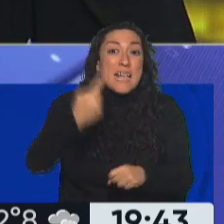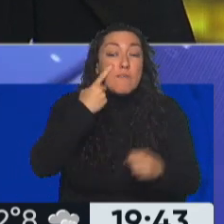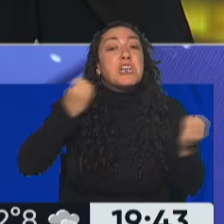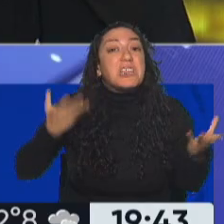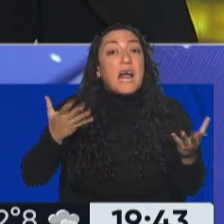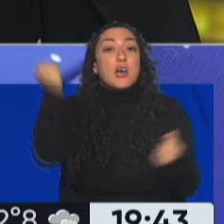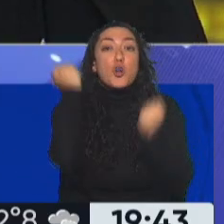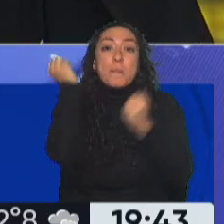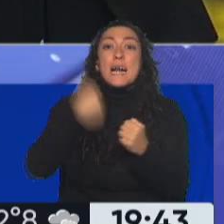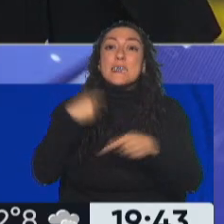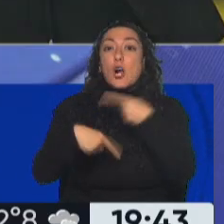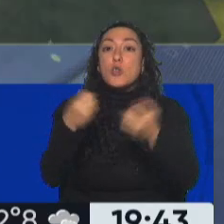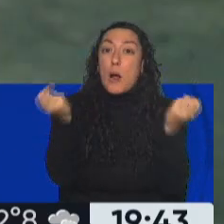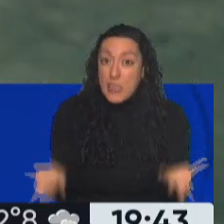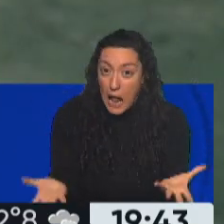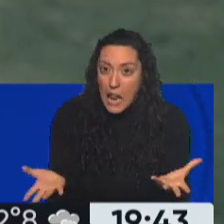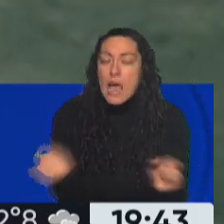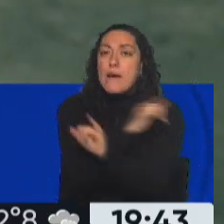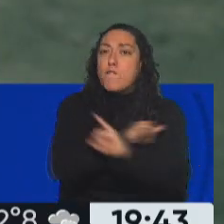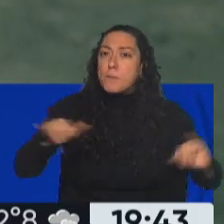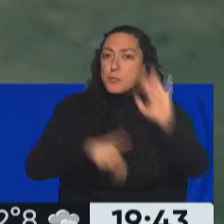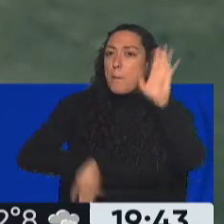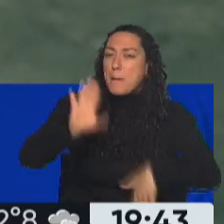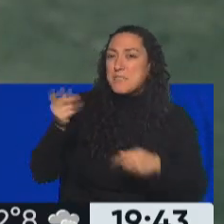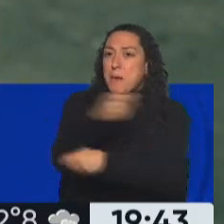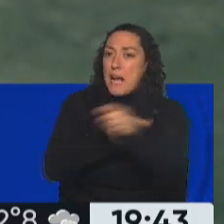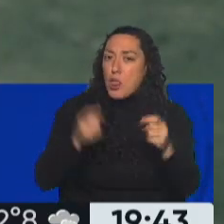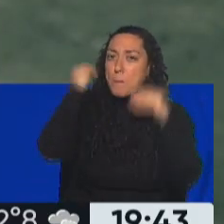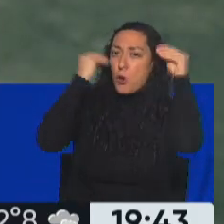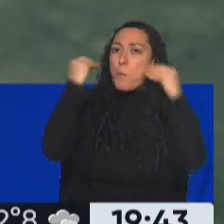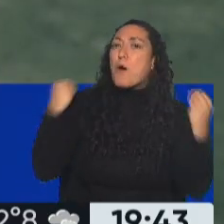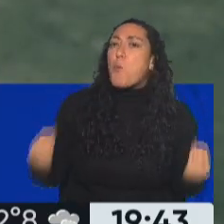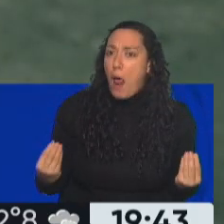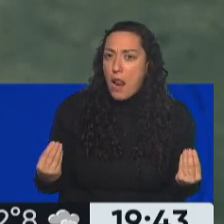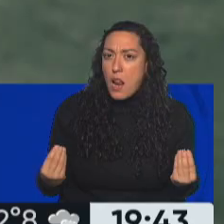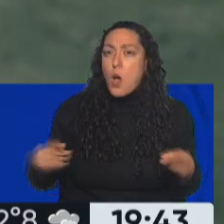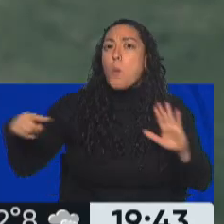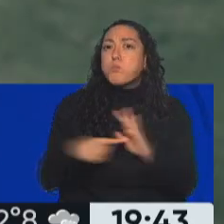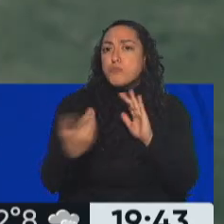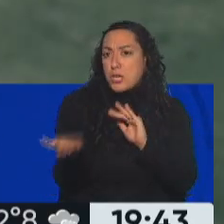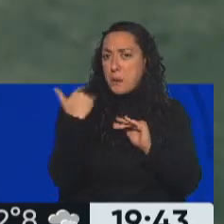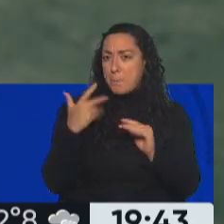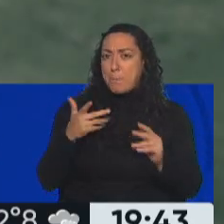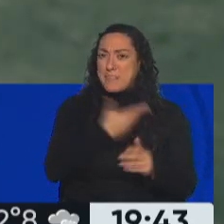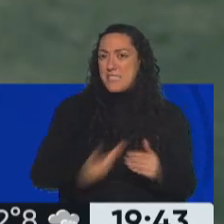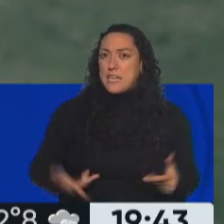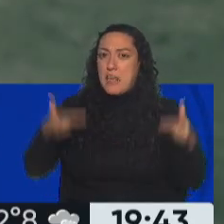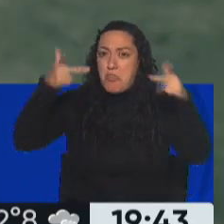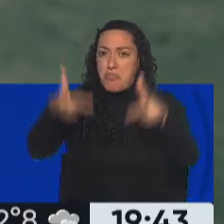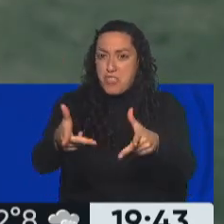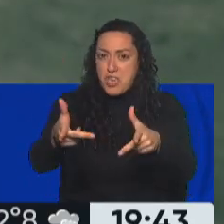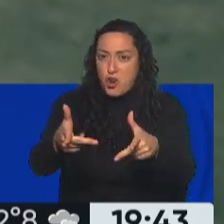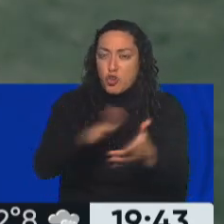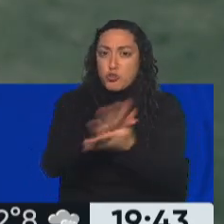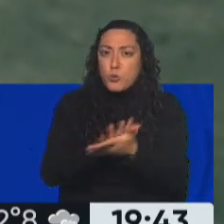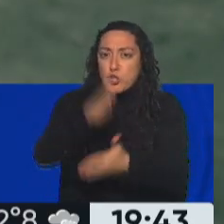que hay que tener en cuenta es que el dato que le está preocupando al mercado fue la condición que marcó ayer el presidente Javier Milei como salida